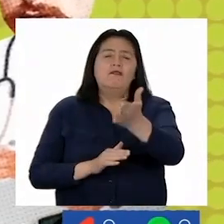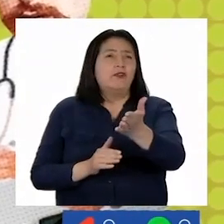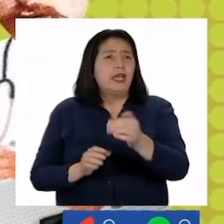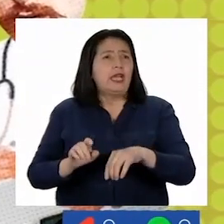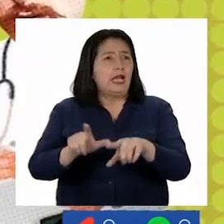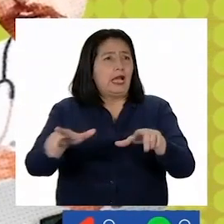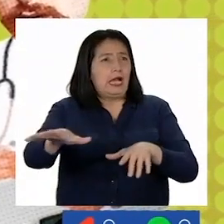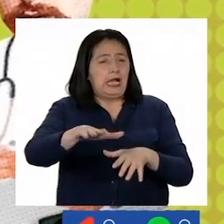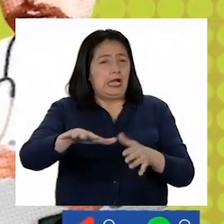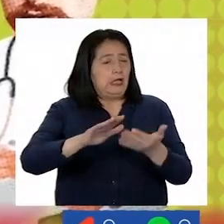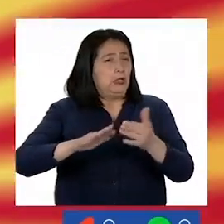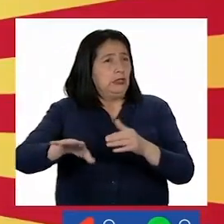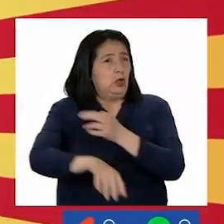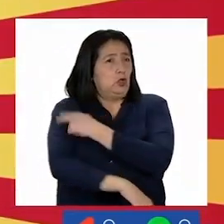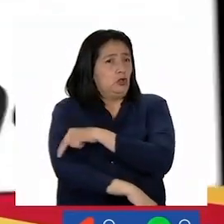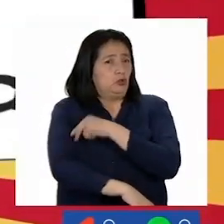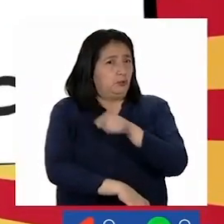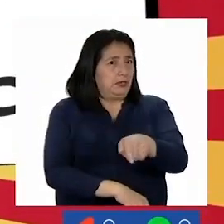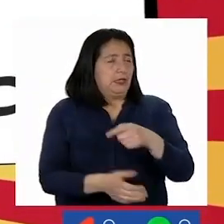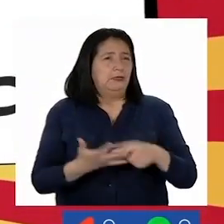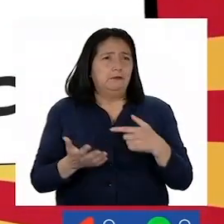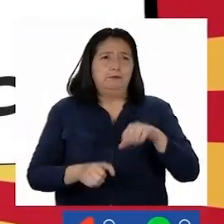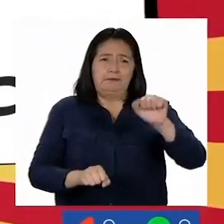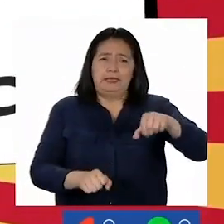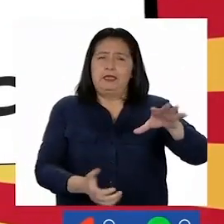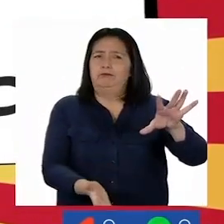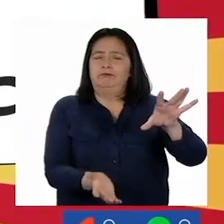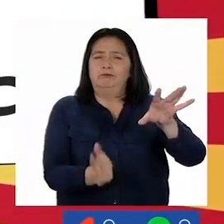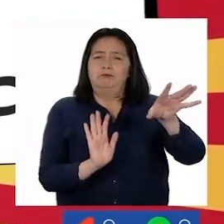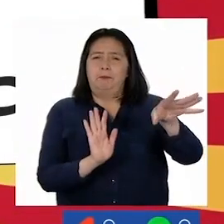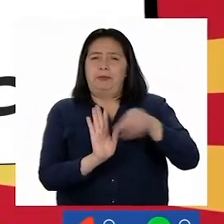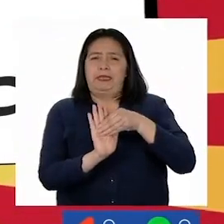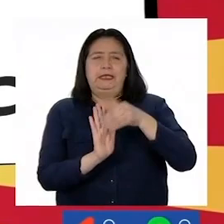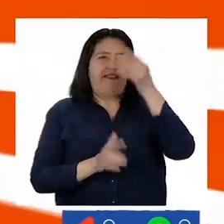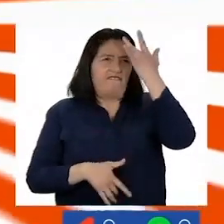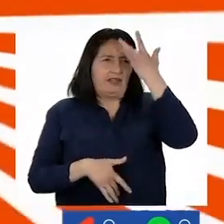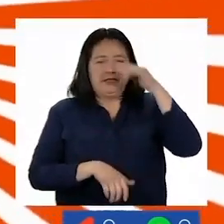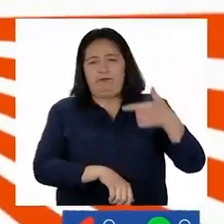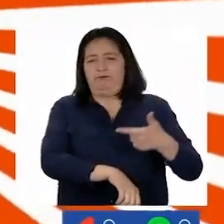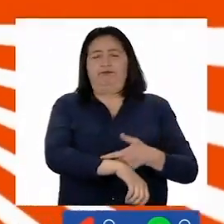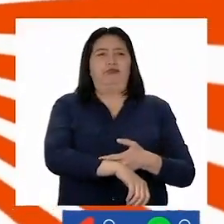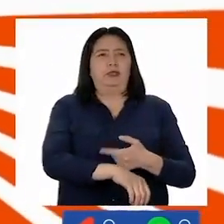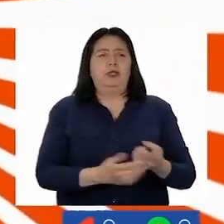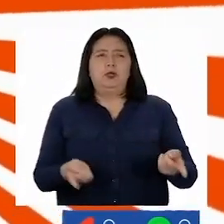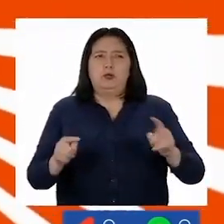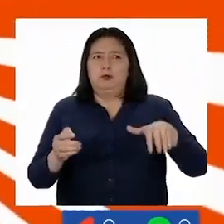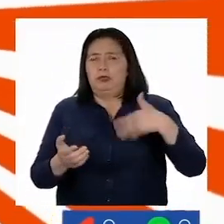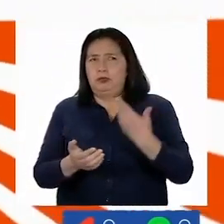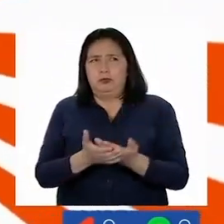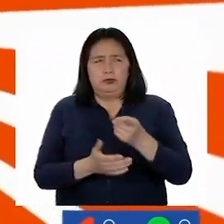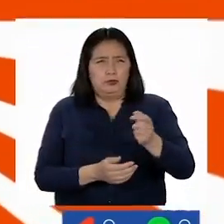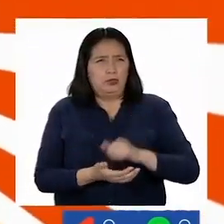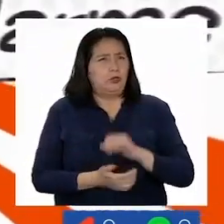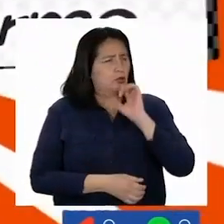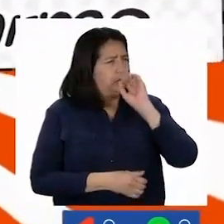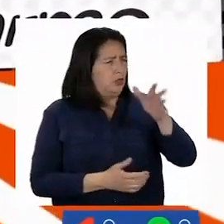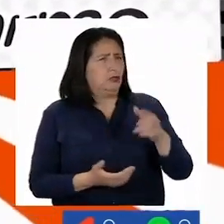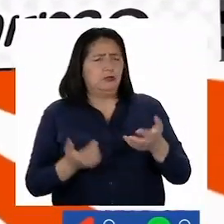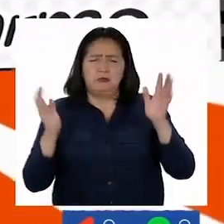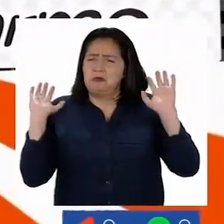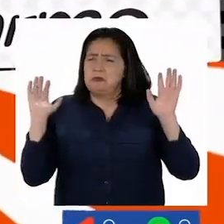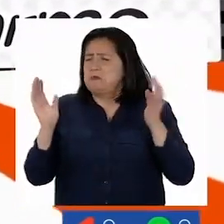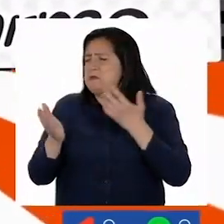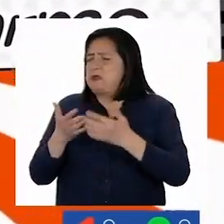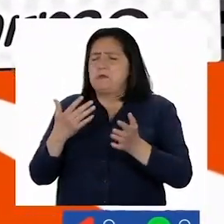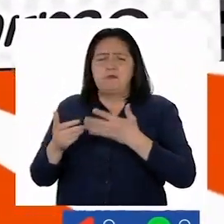Nuestra Señora de las Mercedes para tratar de contagiarse de la enfermedad. Al llegar allí, dijo en voz alta: «Suceda